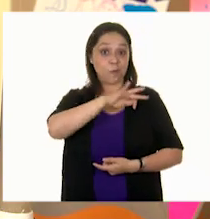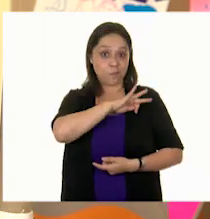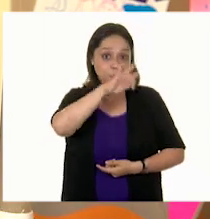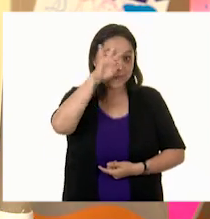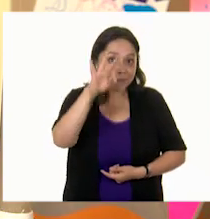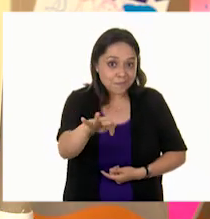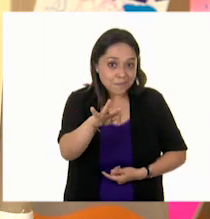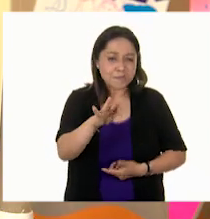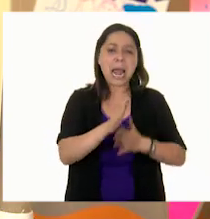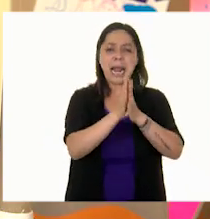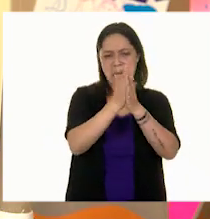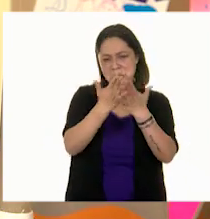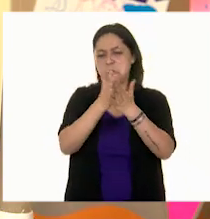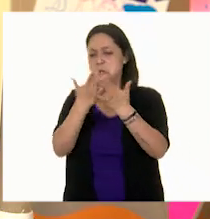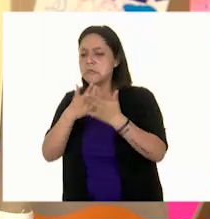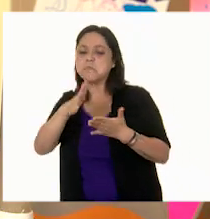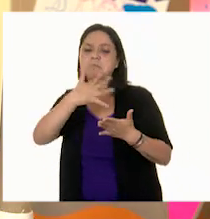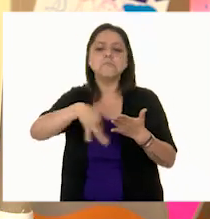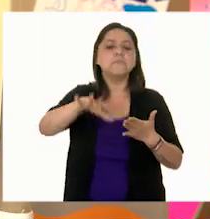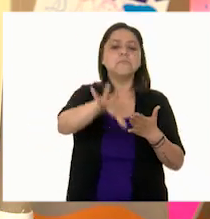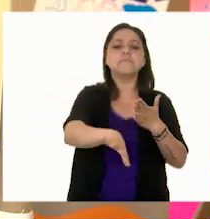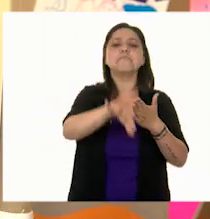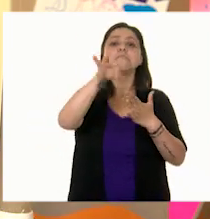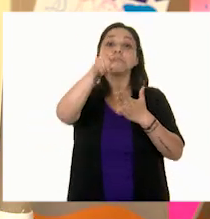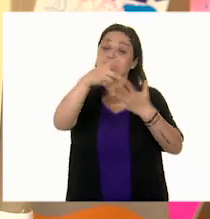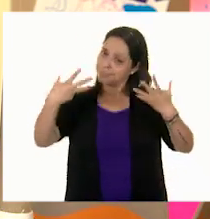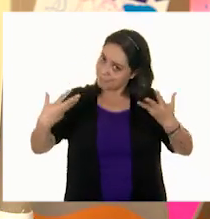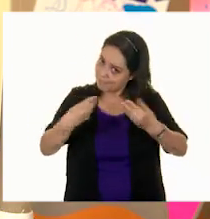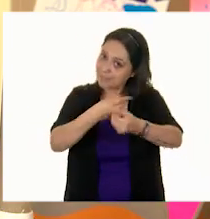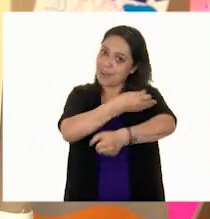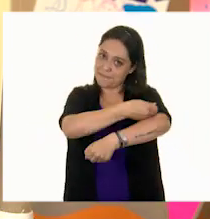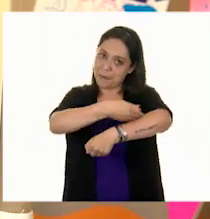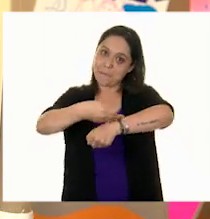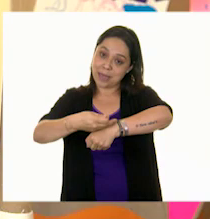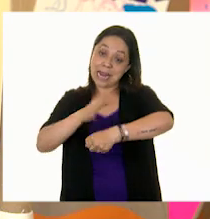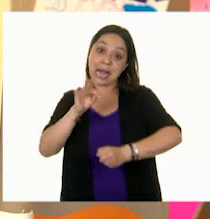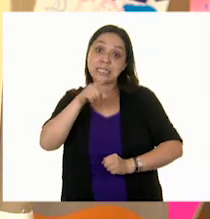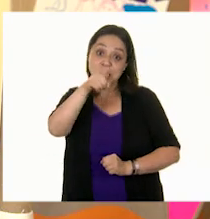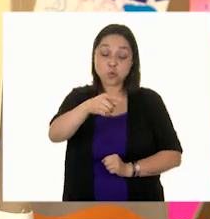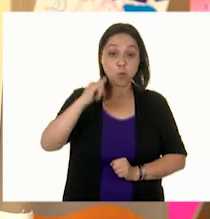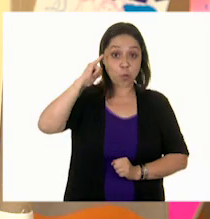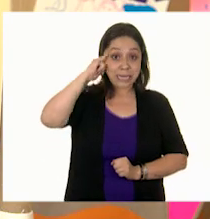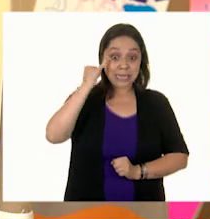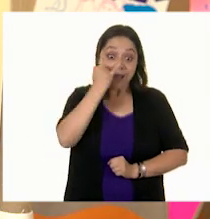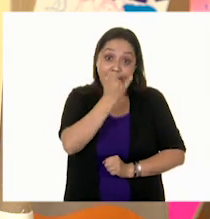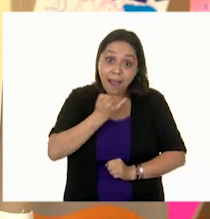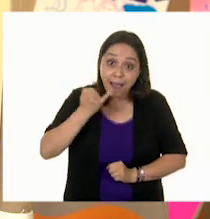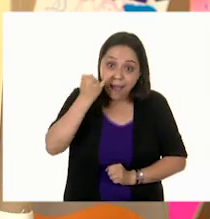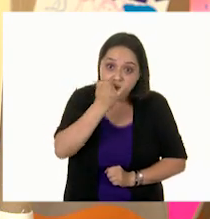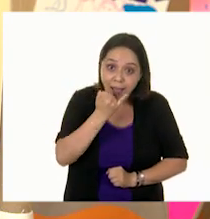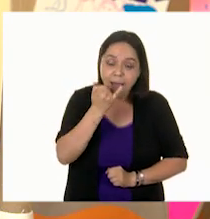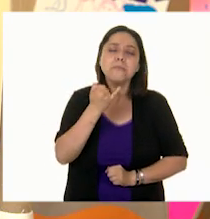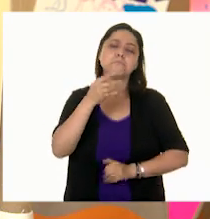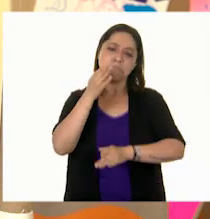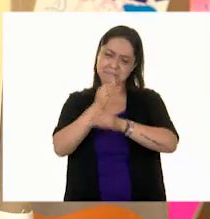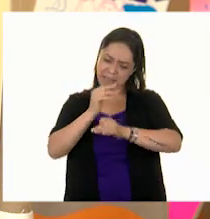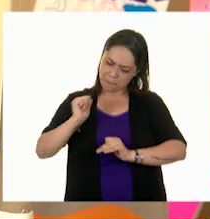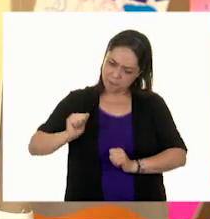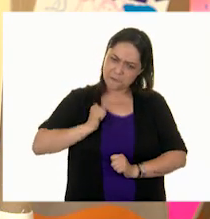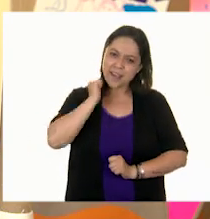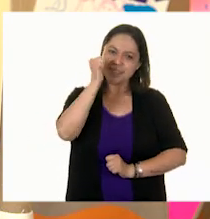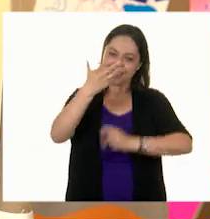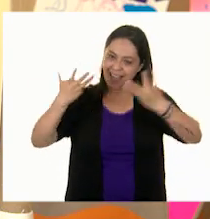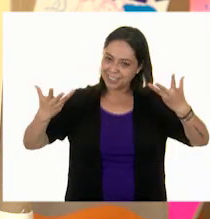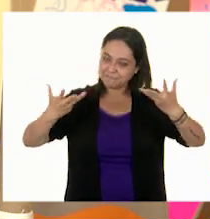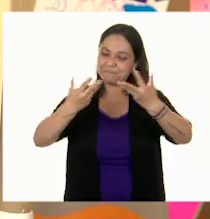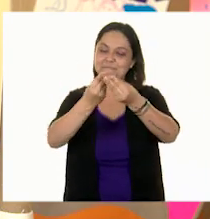posible, consulta otros libros y comenta el tema de hoy con tu familia. Si tienes la fortuna de hablar una lengua indígena, aprovecha también este